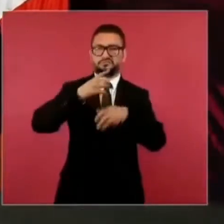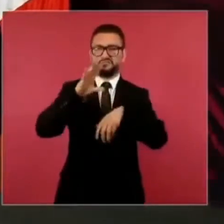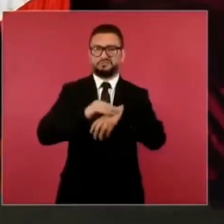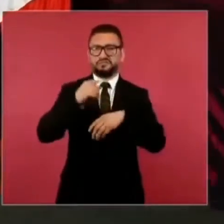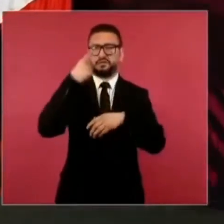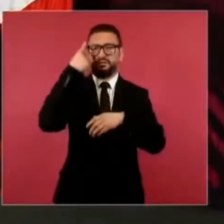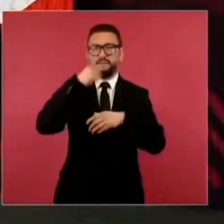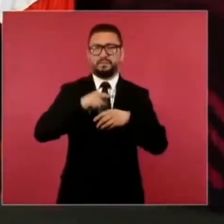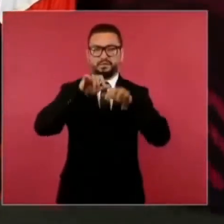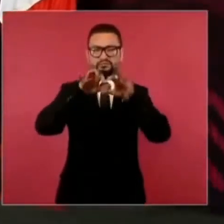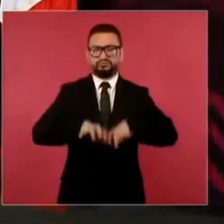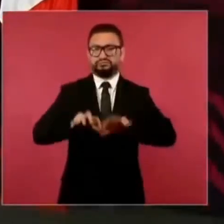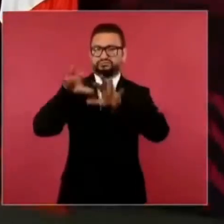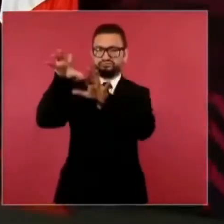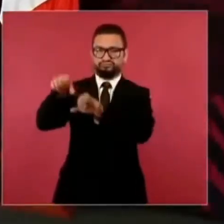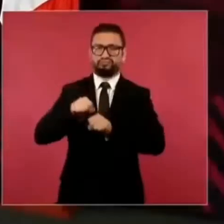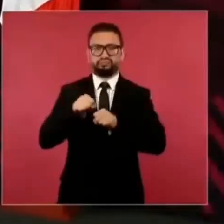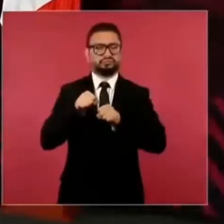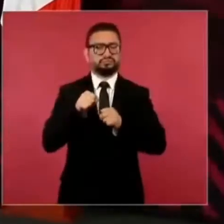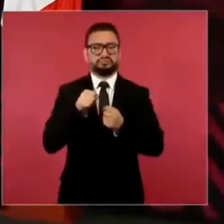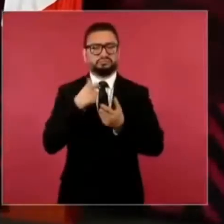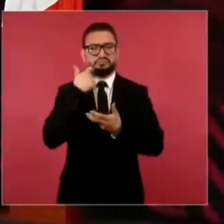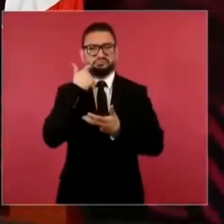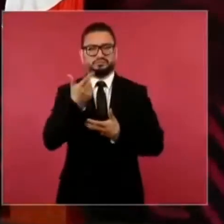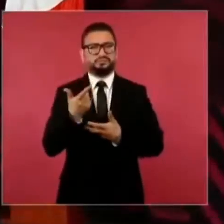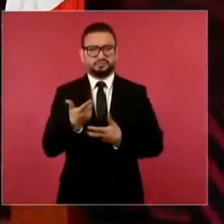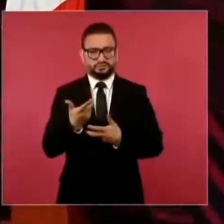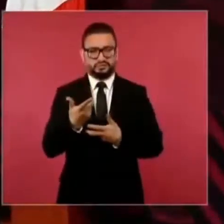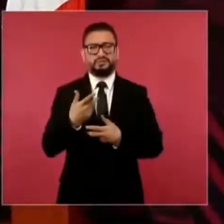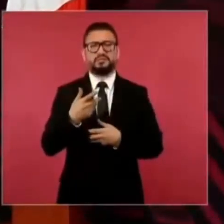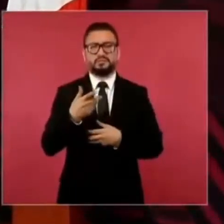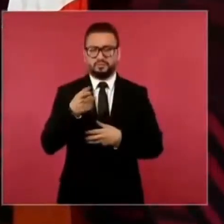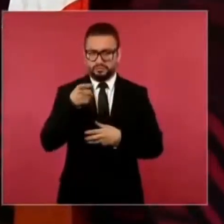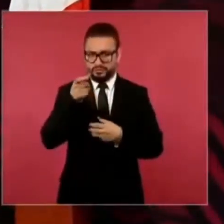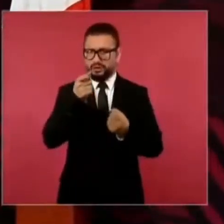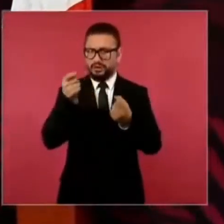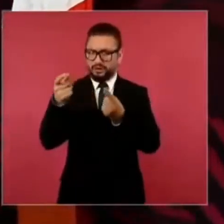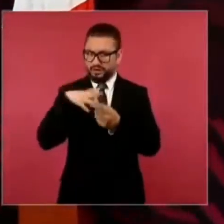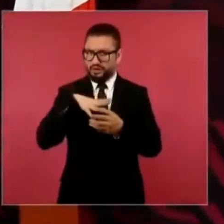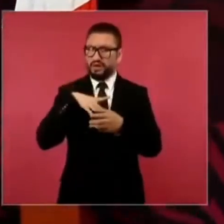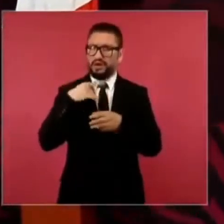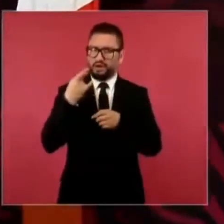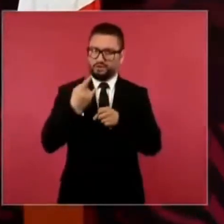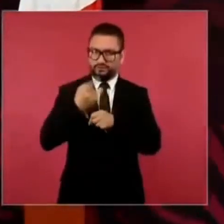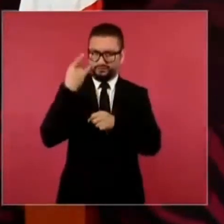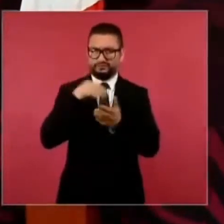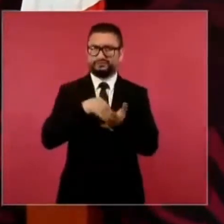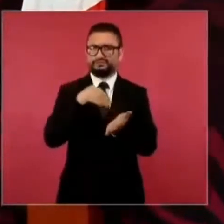órdenes de aprehensión porque hay fraudes todavía.